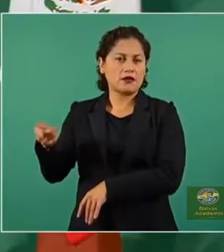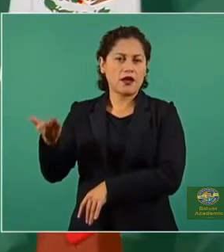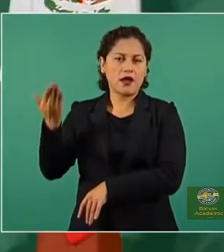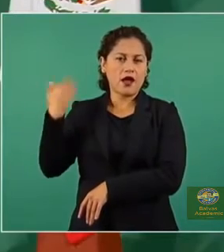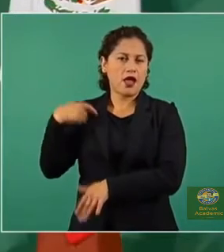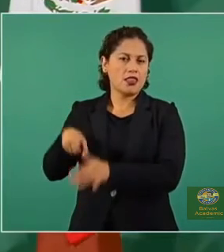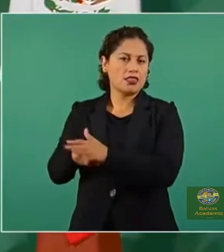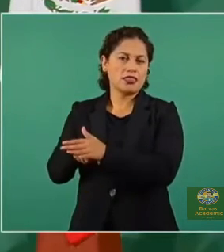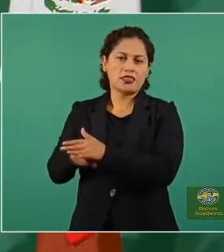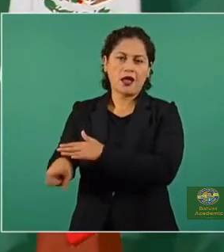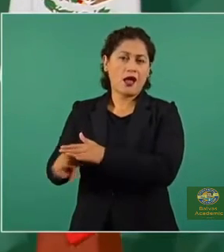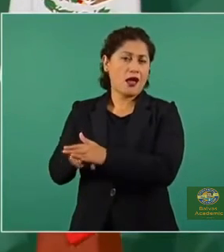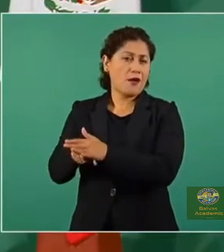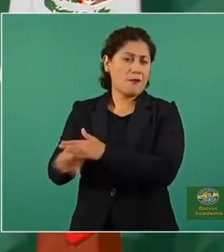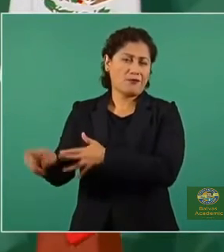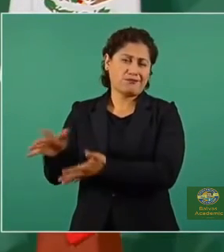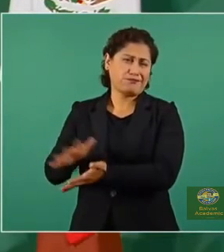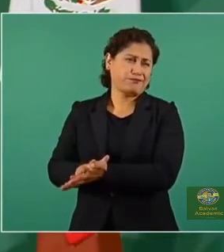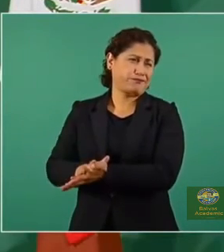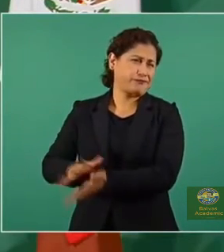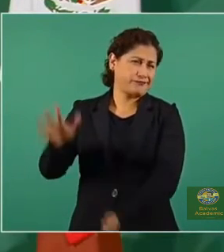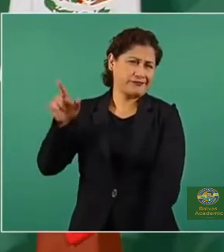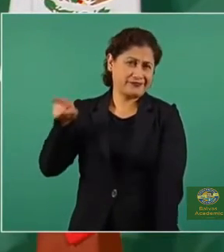del gobierno anterior.